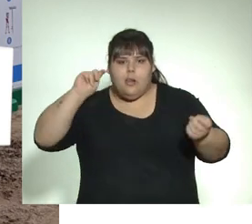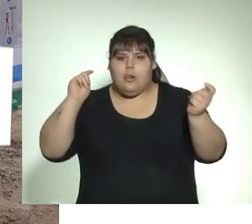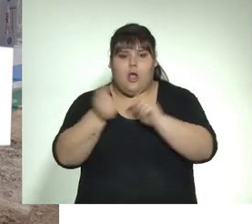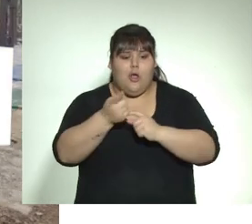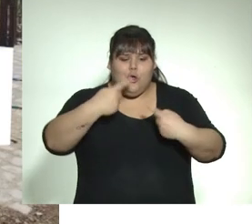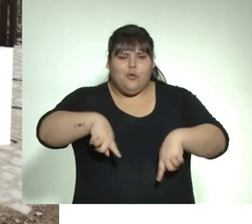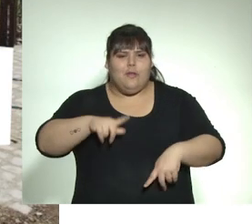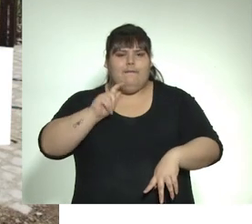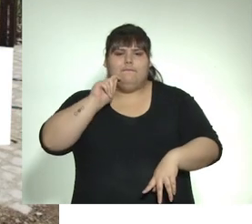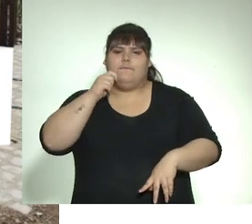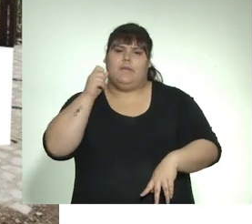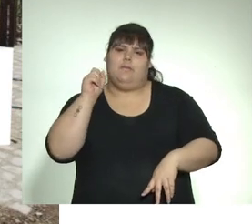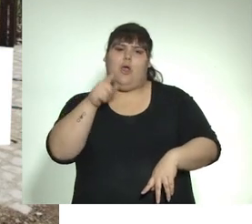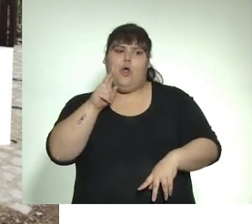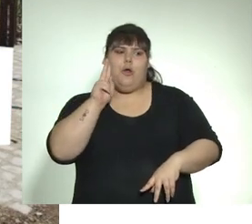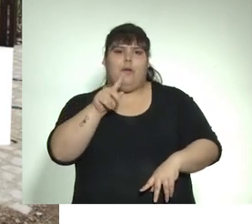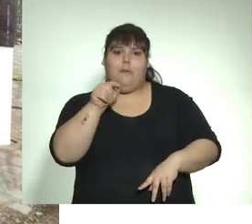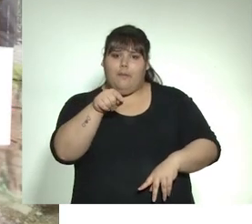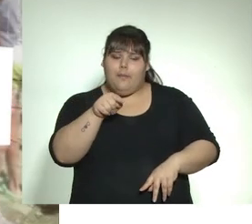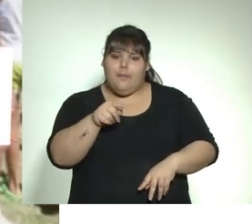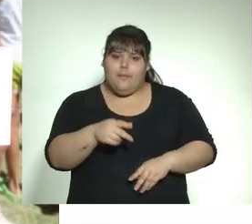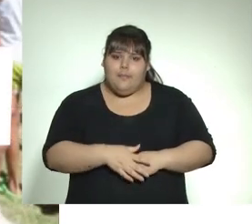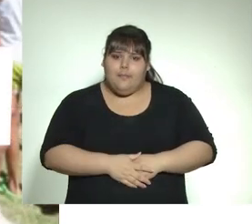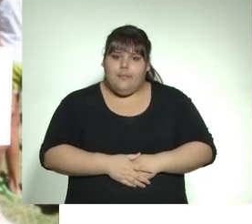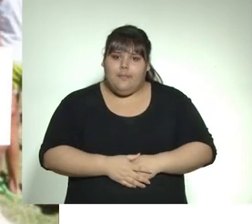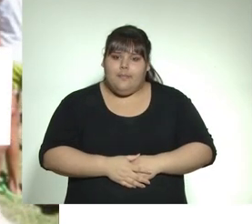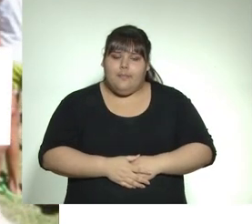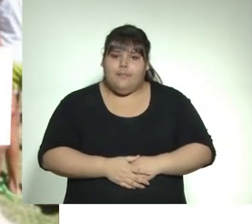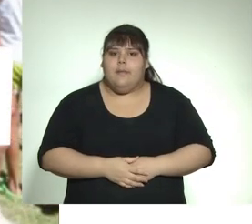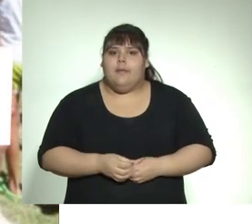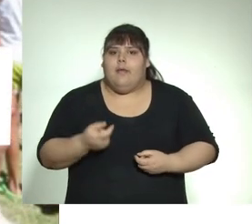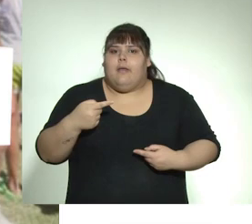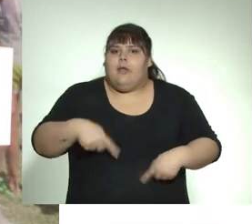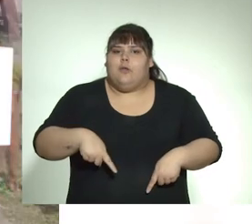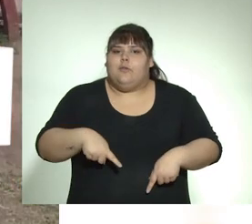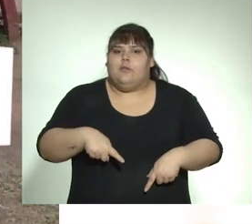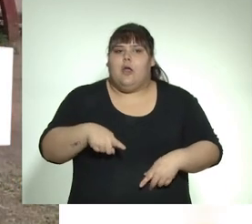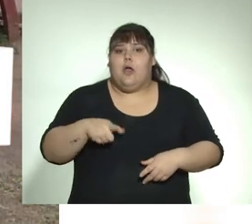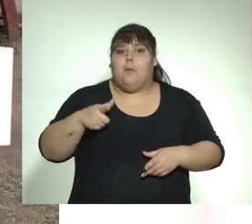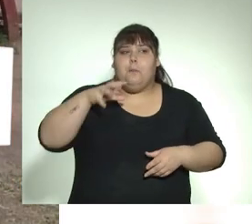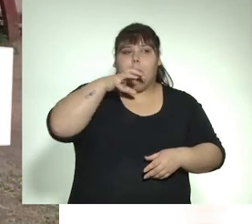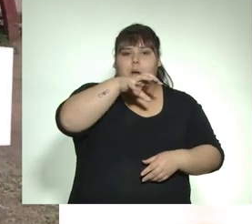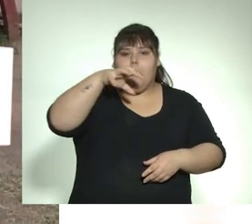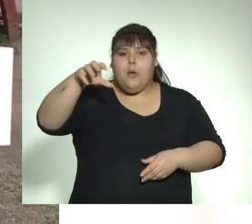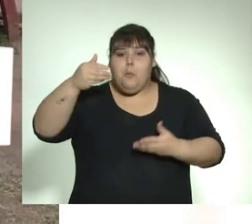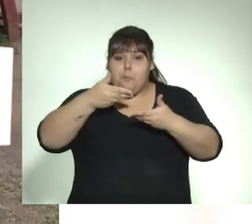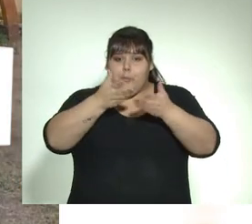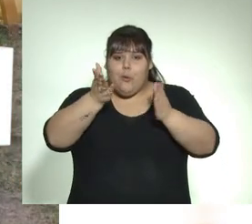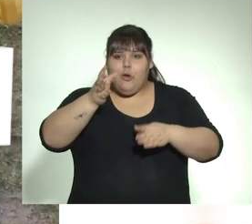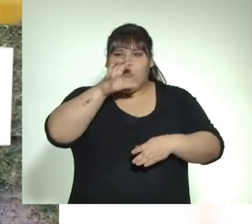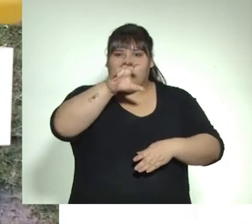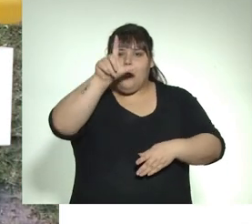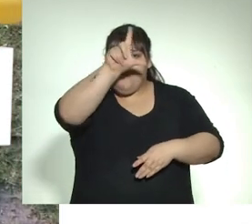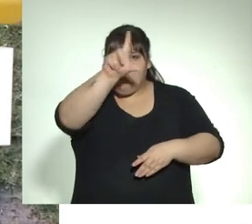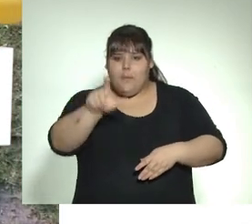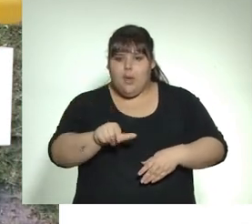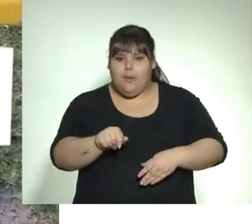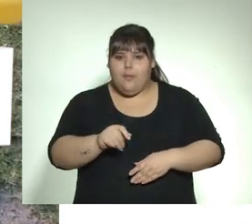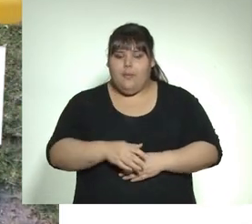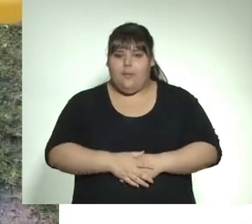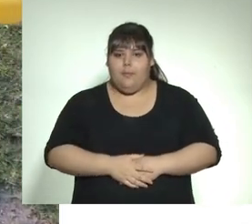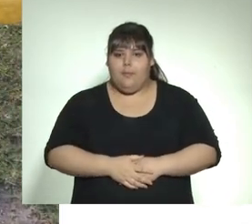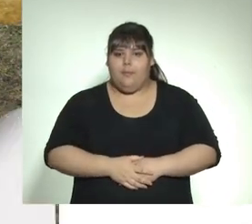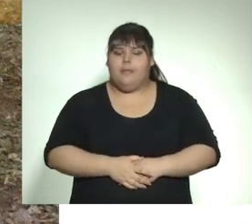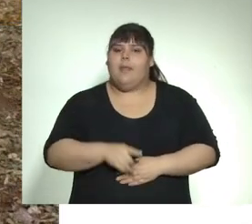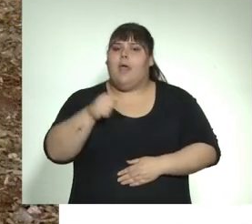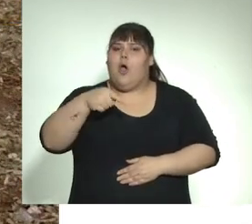esos hermosos objetos que estamos viendo, ¿eh?, y que están en diferentes espacios públicos de todo nuestro